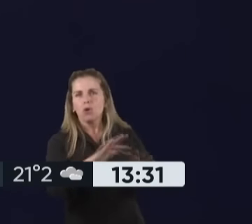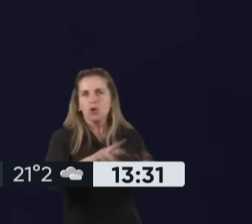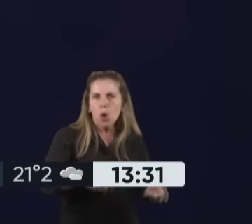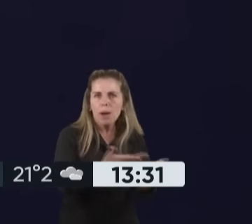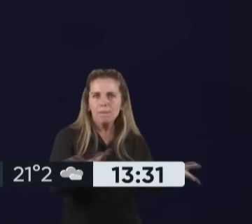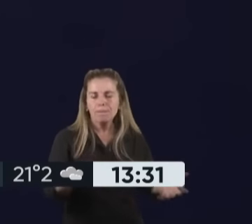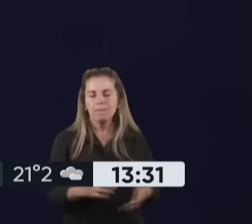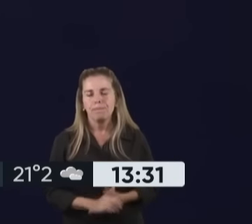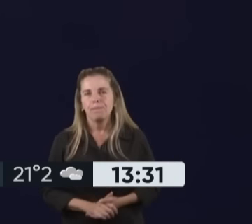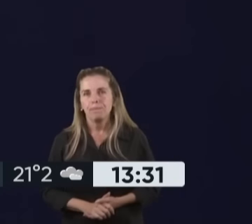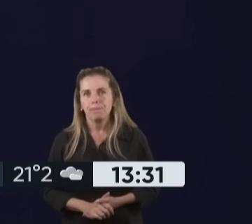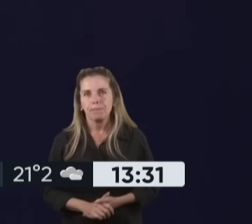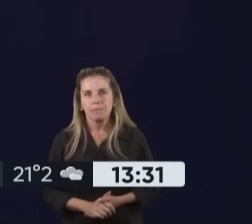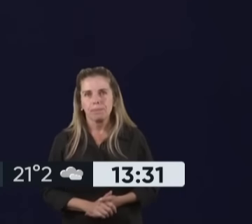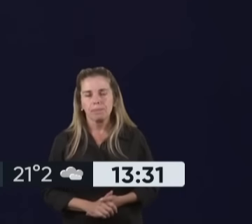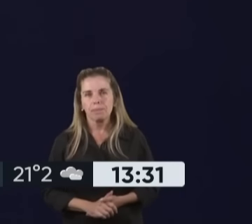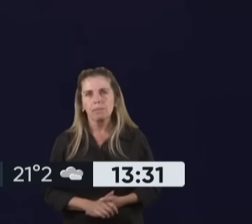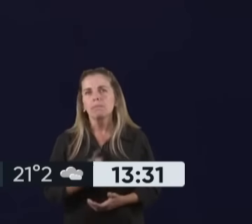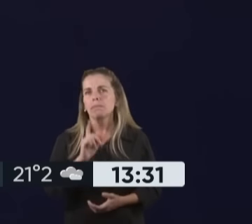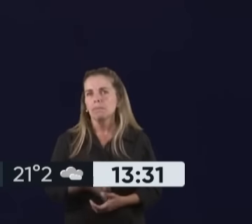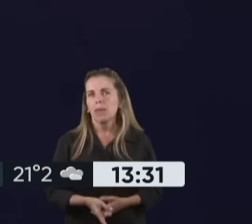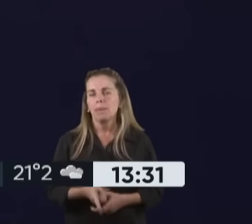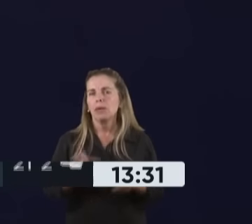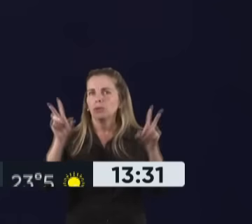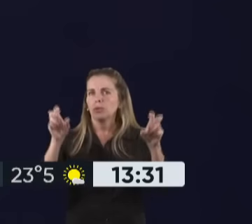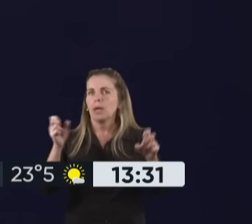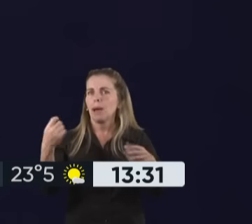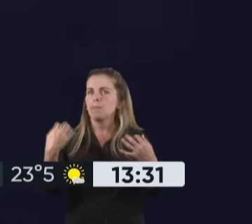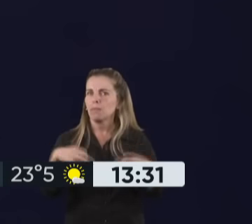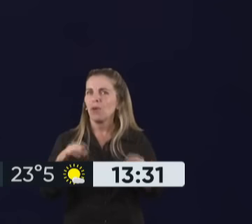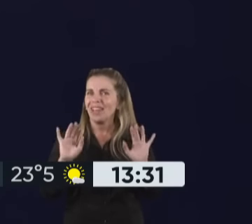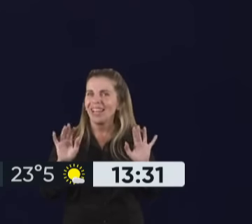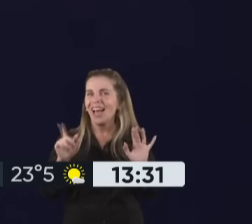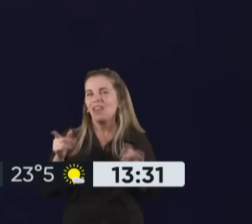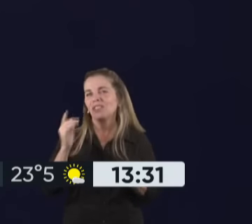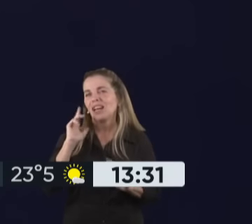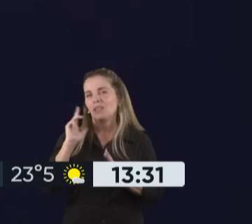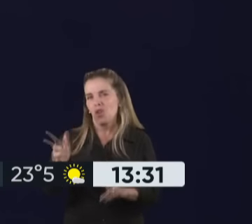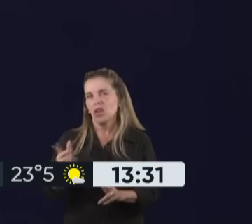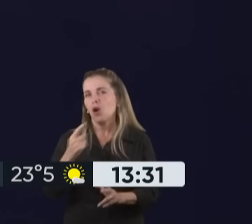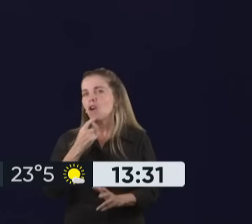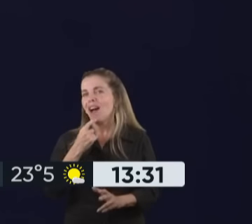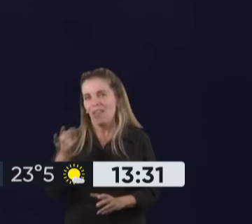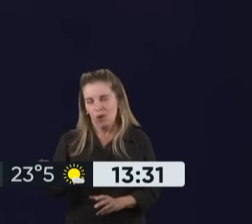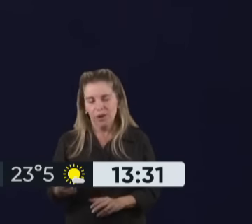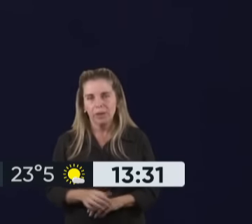Un tema extremadamente importante, que lo dijo Manuel.